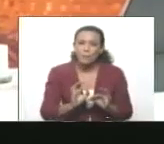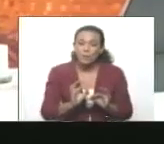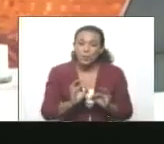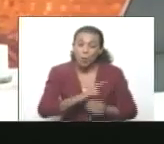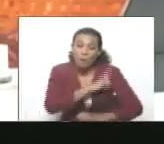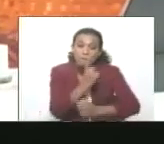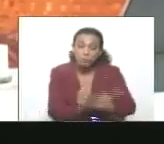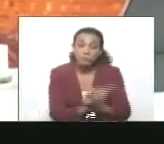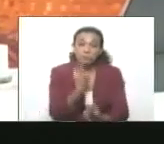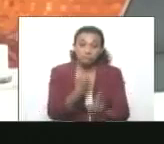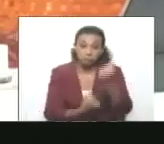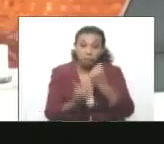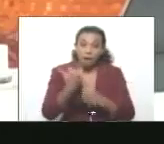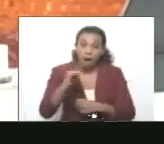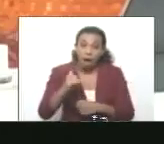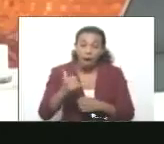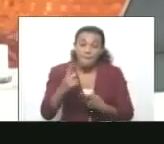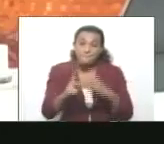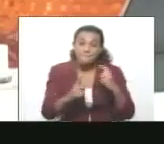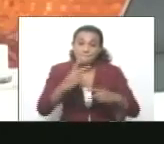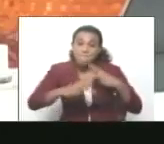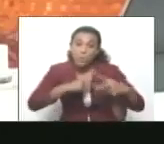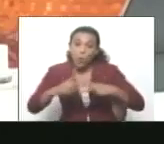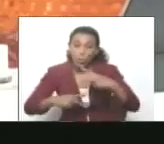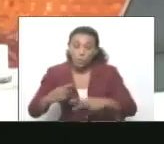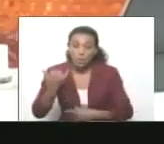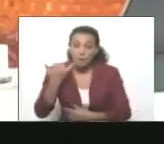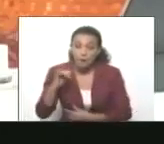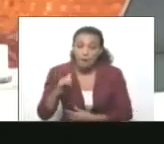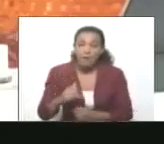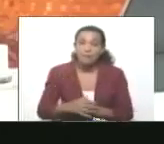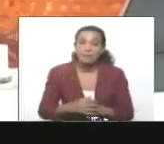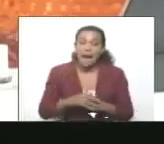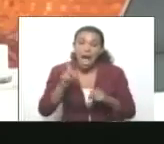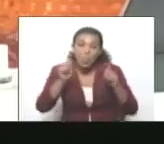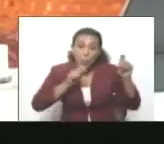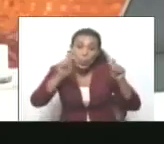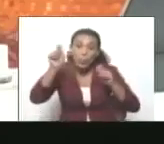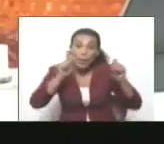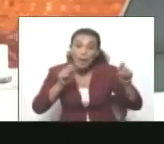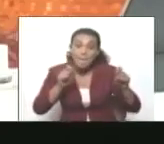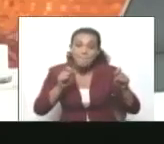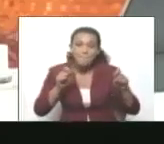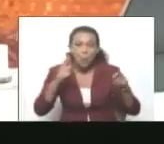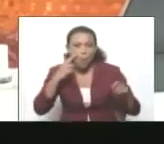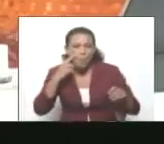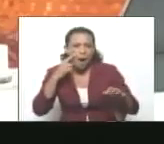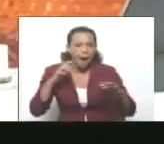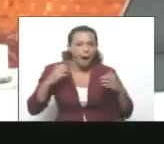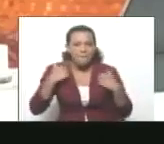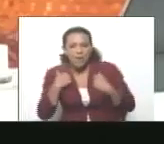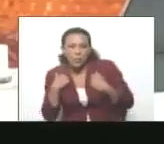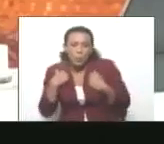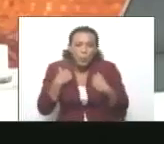económica, de fuerza de la tierra. Ahí tenemos el turismo de aventura, ¿verdad?